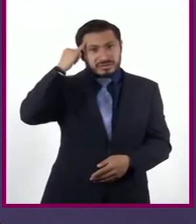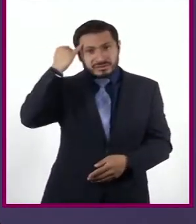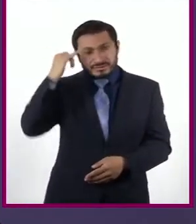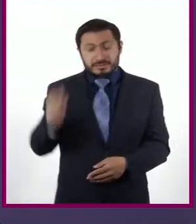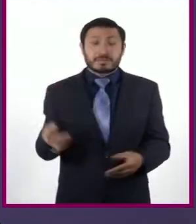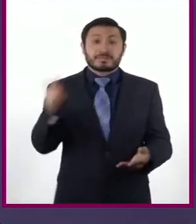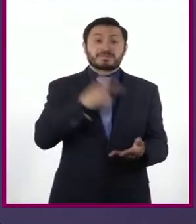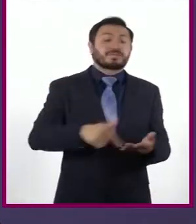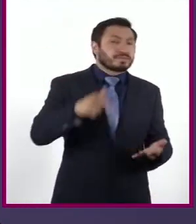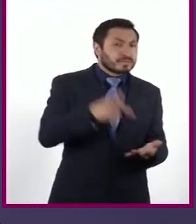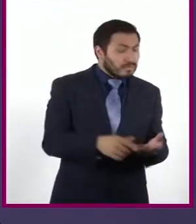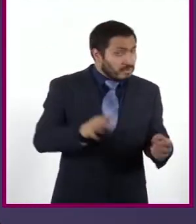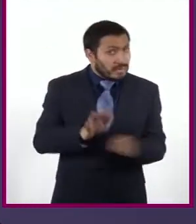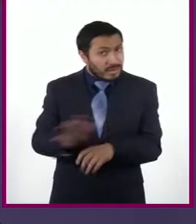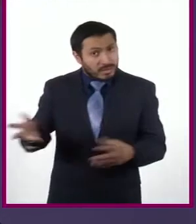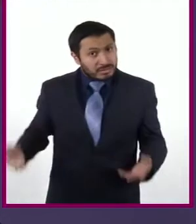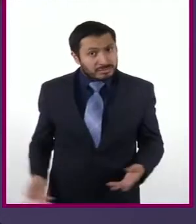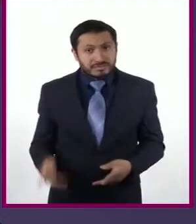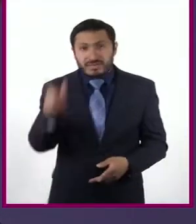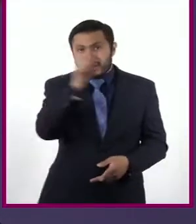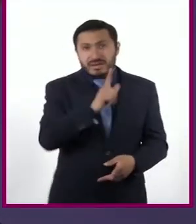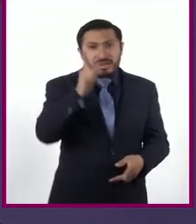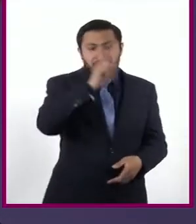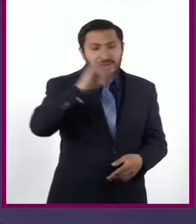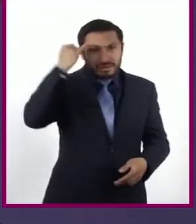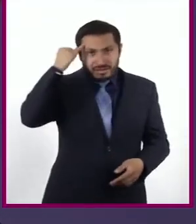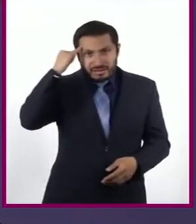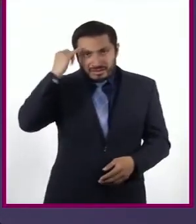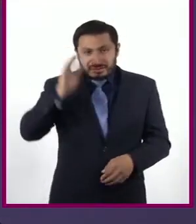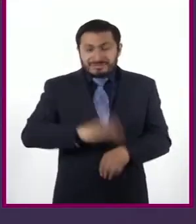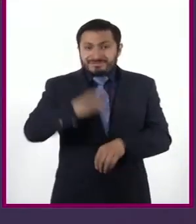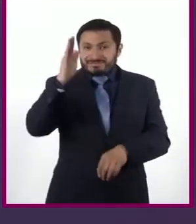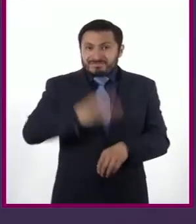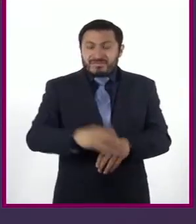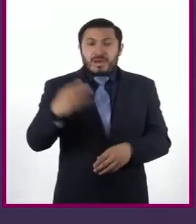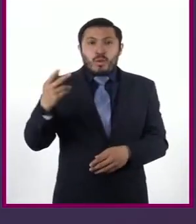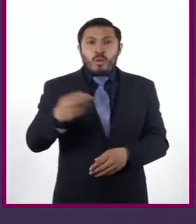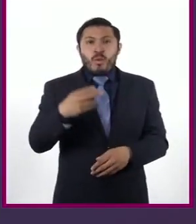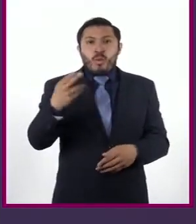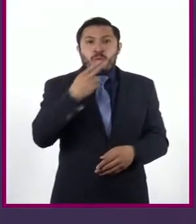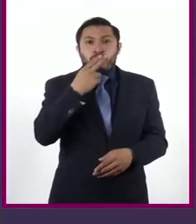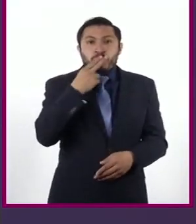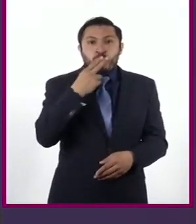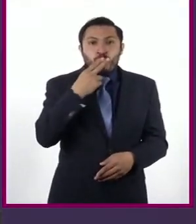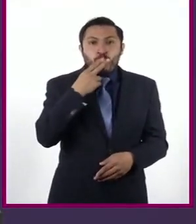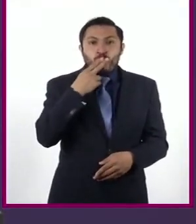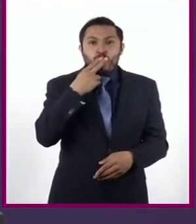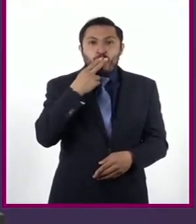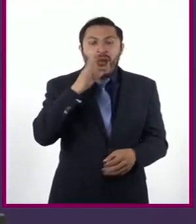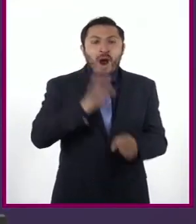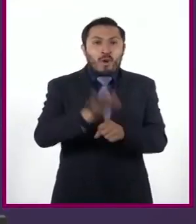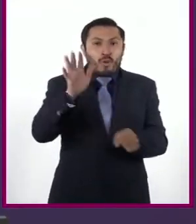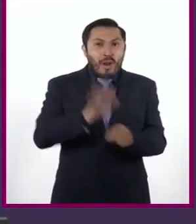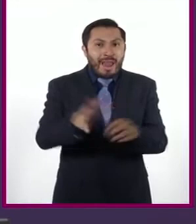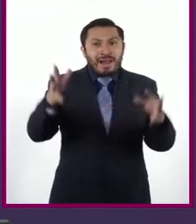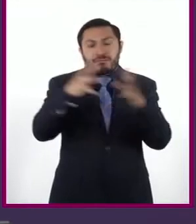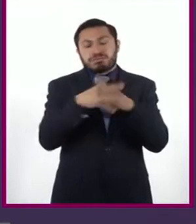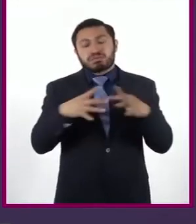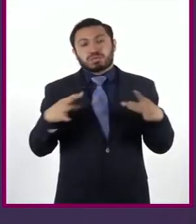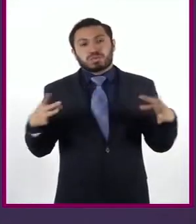dónde se encuentran ubicados, las lenguas indígenas que más se hablan, cuáles están en riesgo o ya